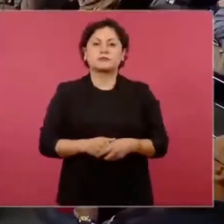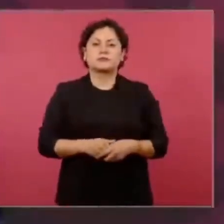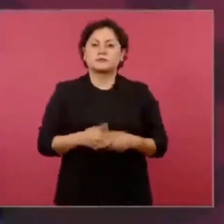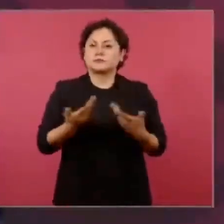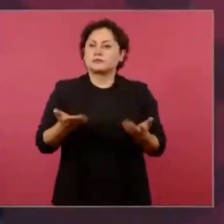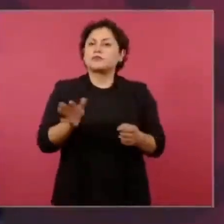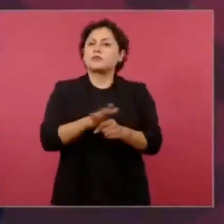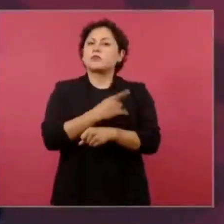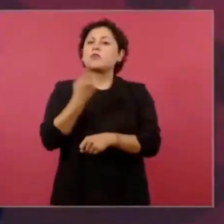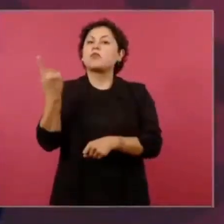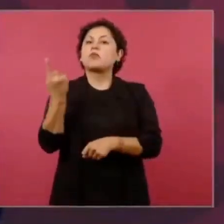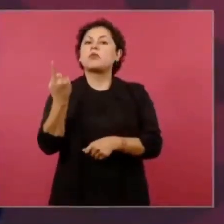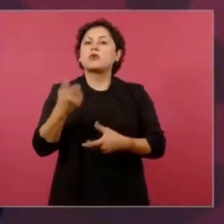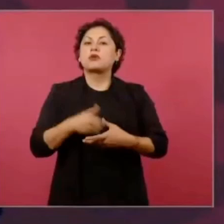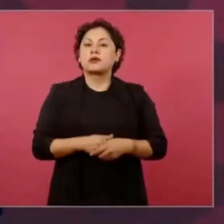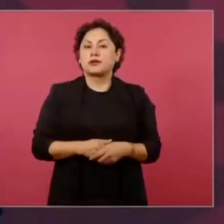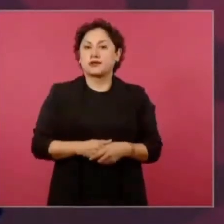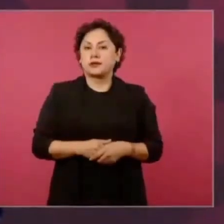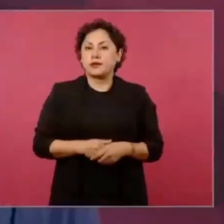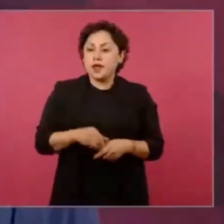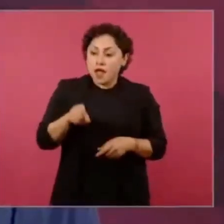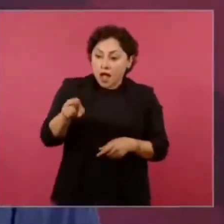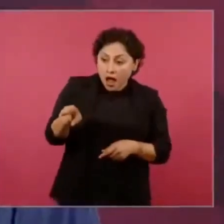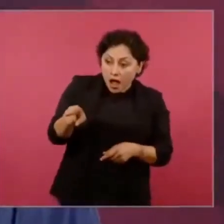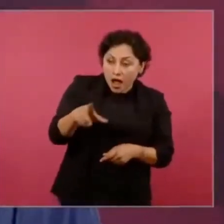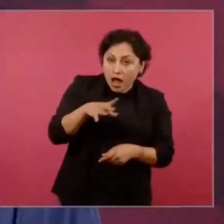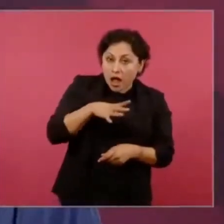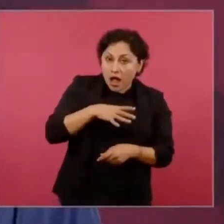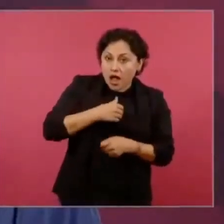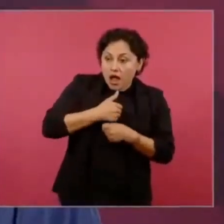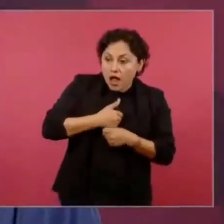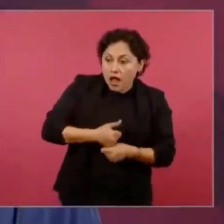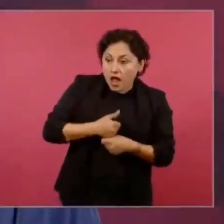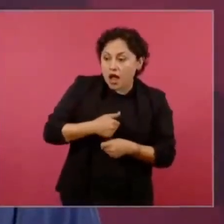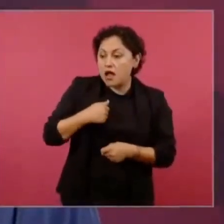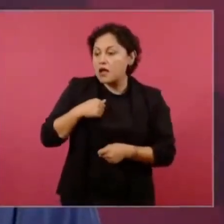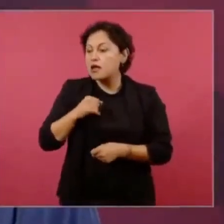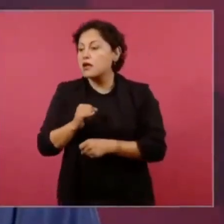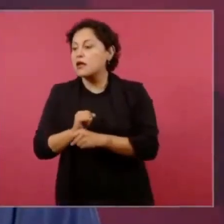lucrar con el dolor humano.